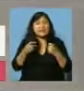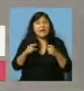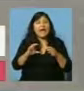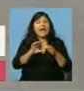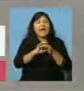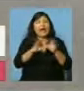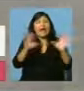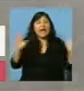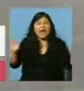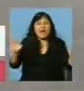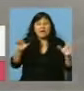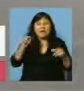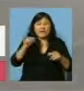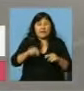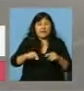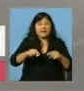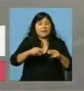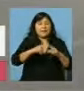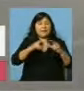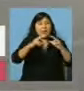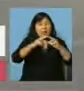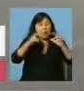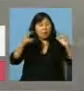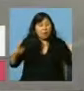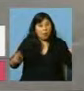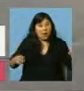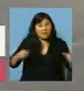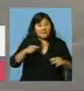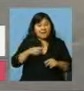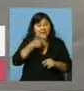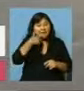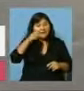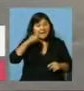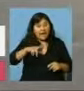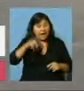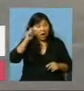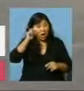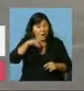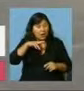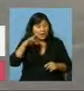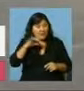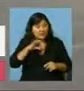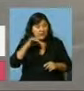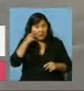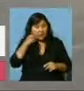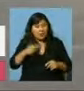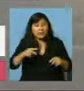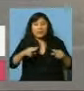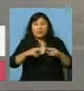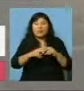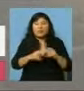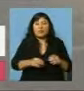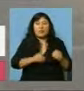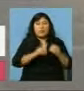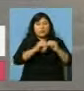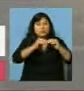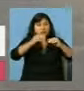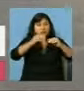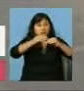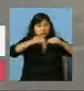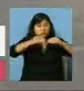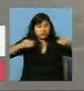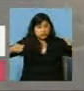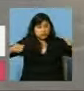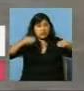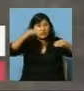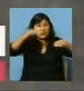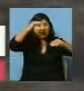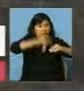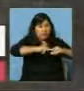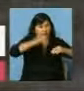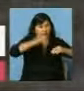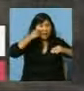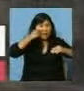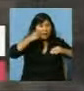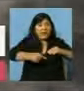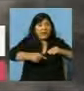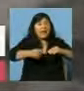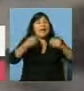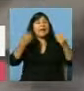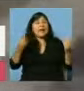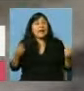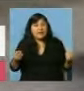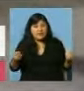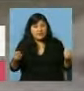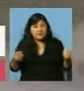del puente San Lorenzo, ¿no? Nos ha cortado con una barricada y una columna de hierro soldada ahí, en